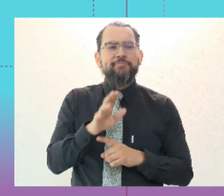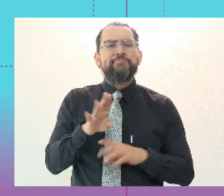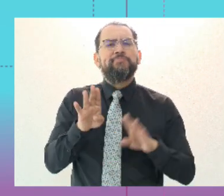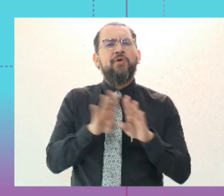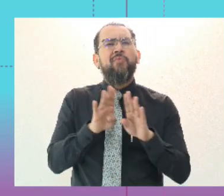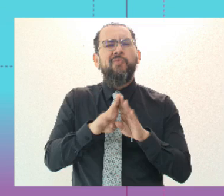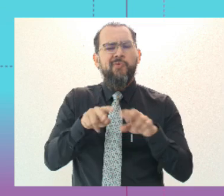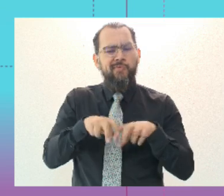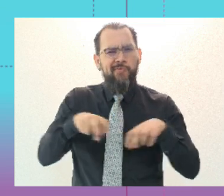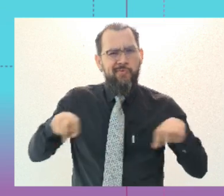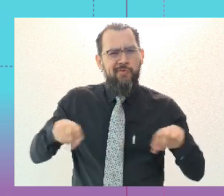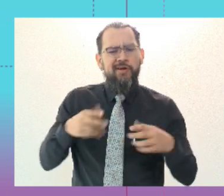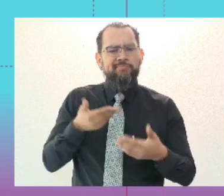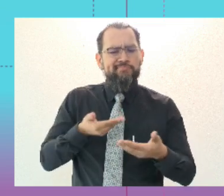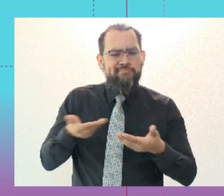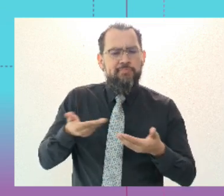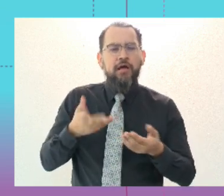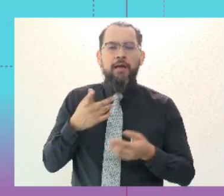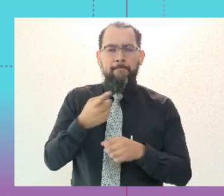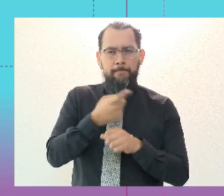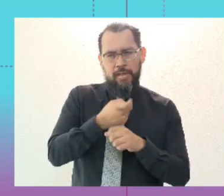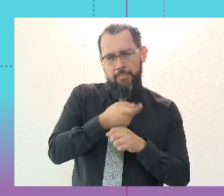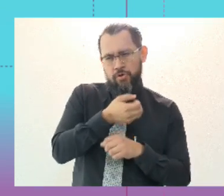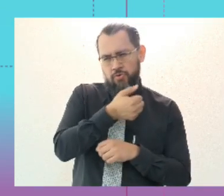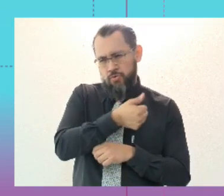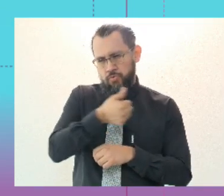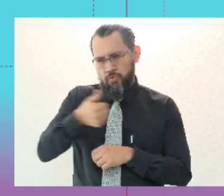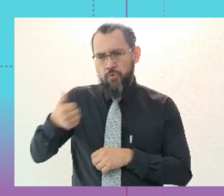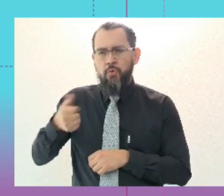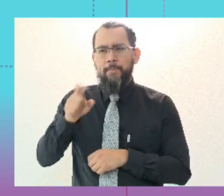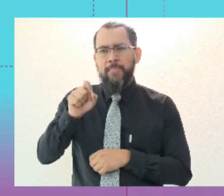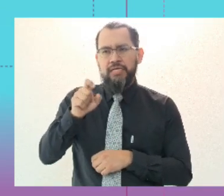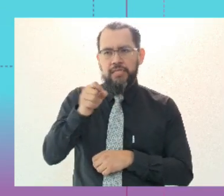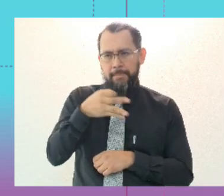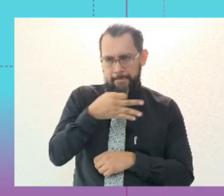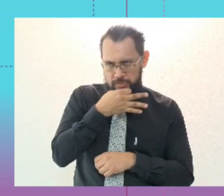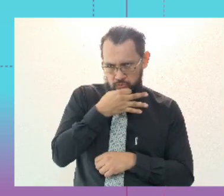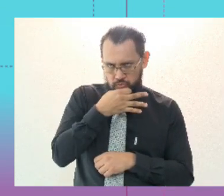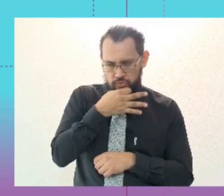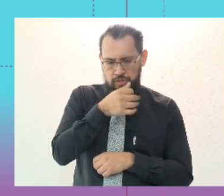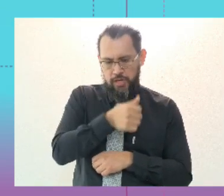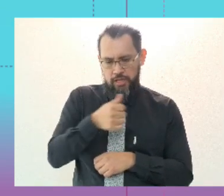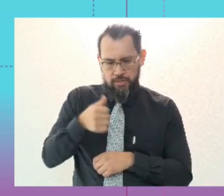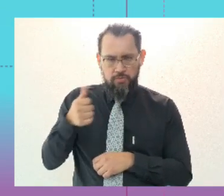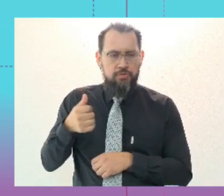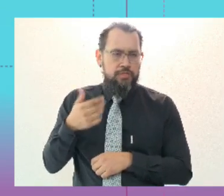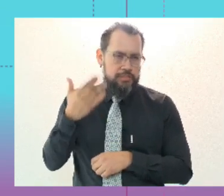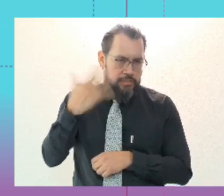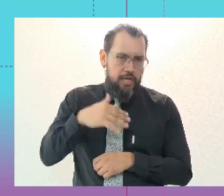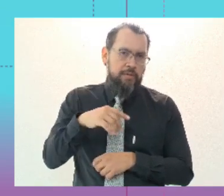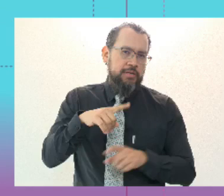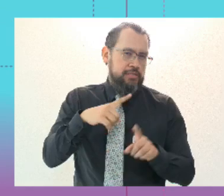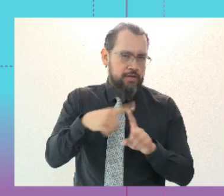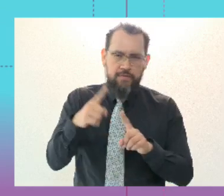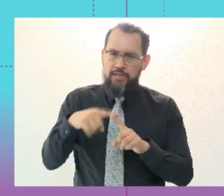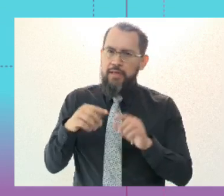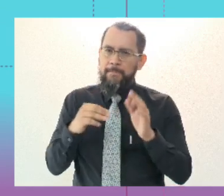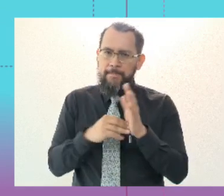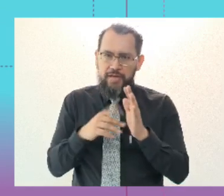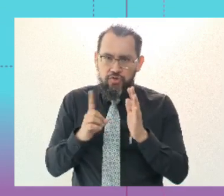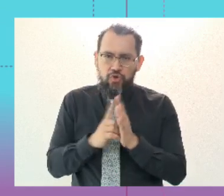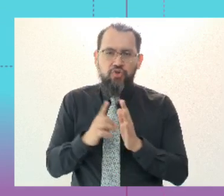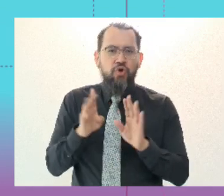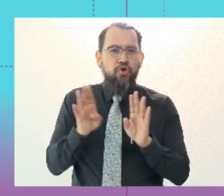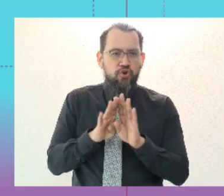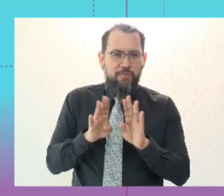panel. Vamos a tener oportunidad de escucharlos hasta por 20 minutos. Yo traigo aquí, yo sé que han ocupado diferentes métodos para decirles